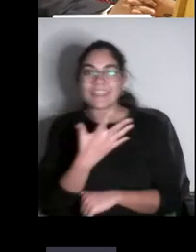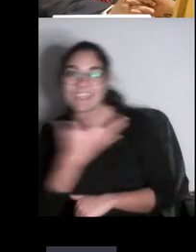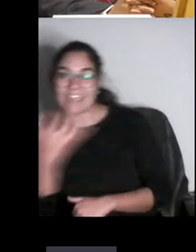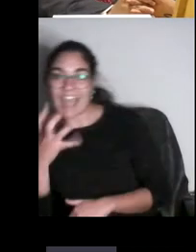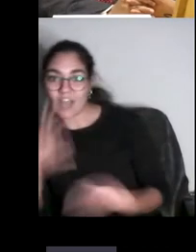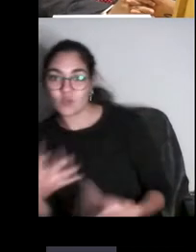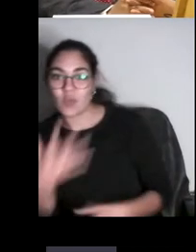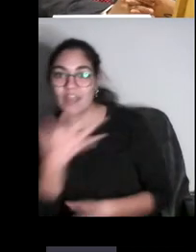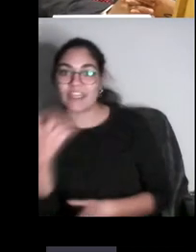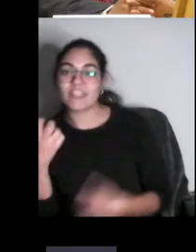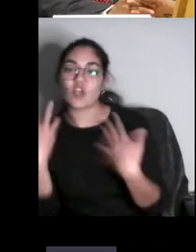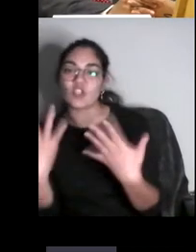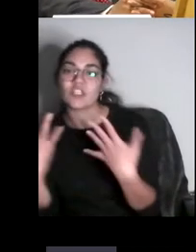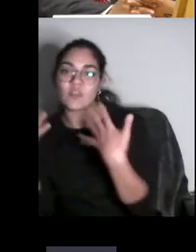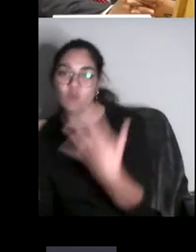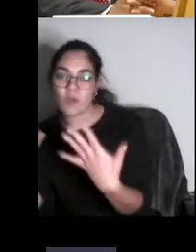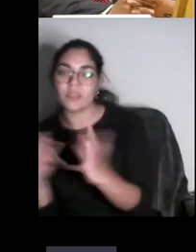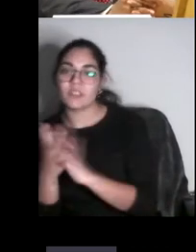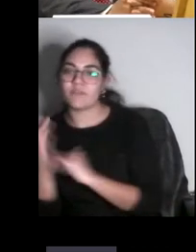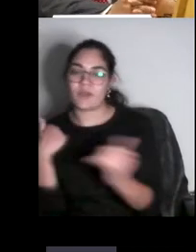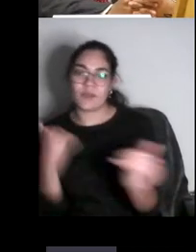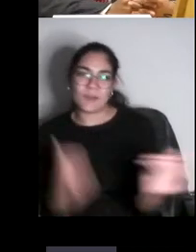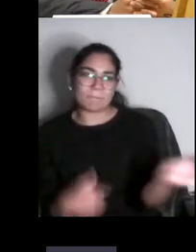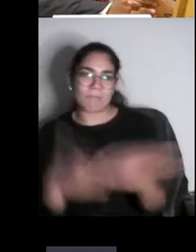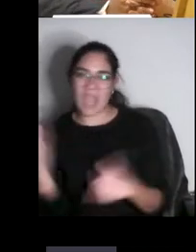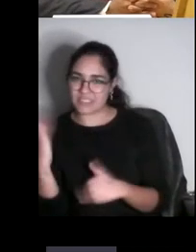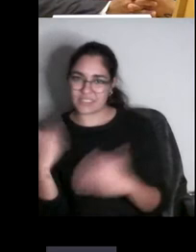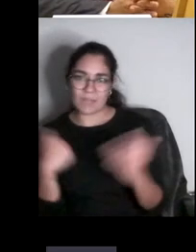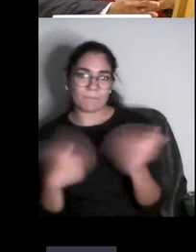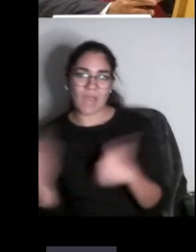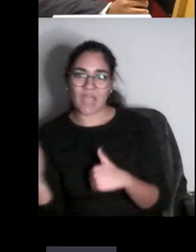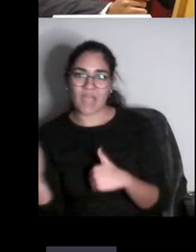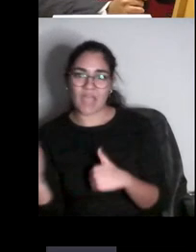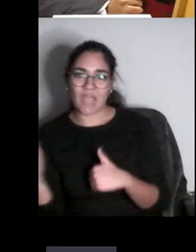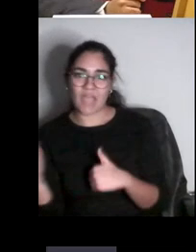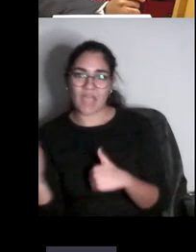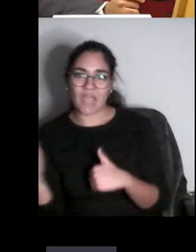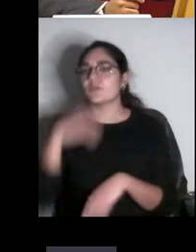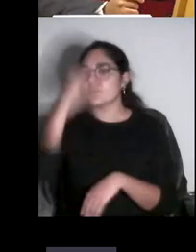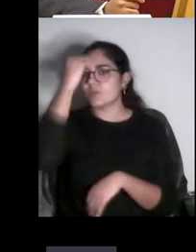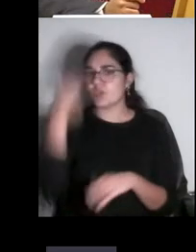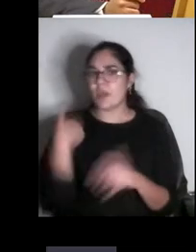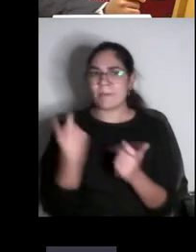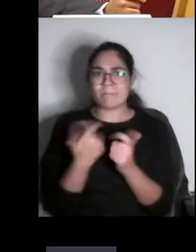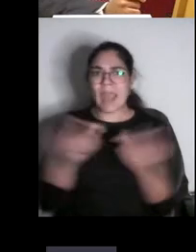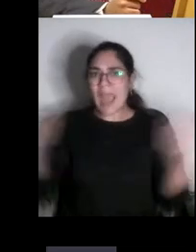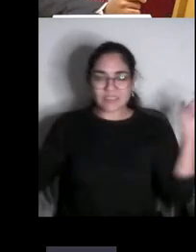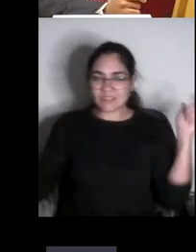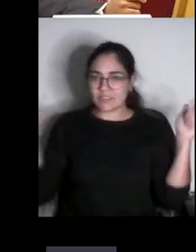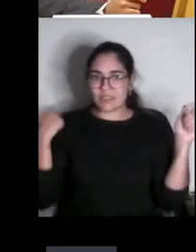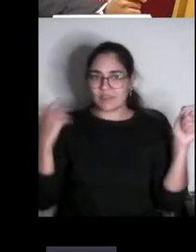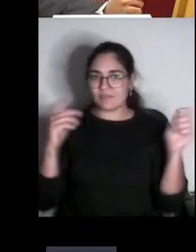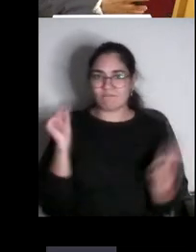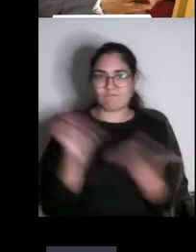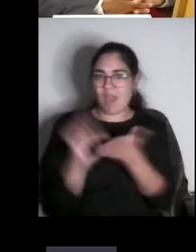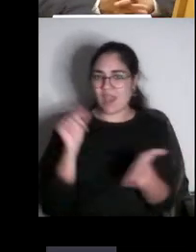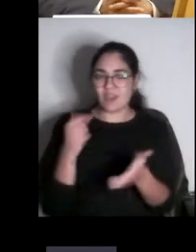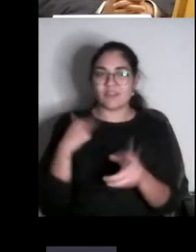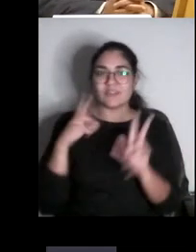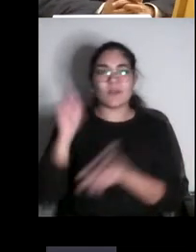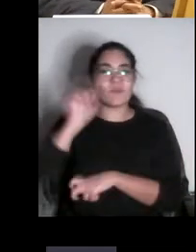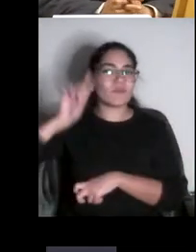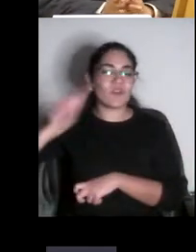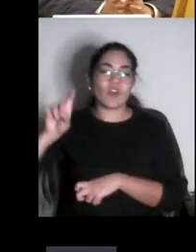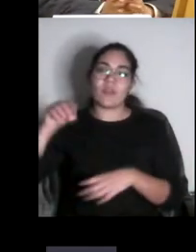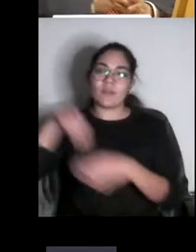más que las 424 de 2017. Por lo tanto, un incremento muy importante en la participación del programa Docentia en los profesores